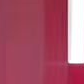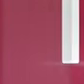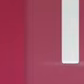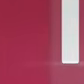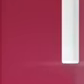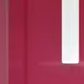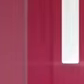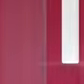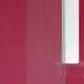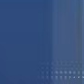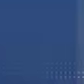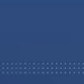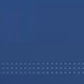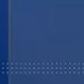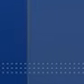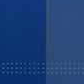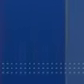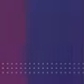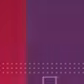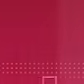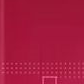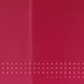En instantes,